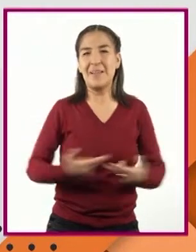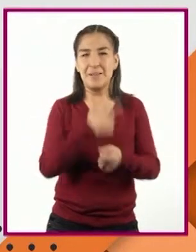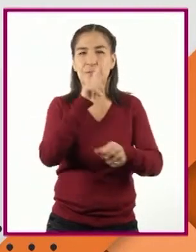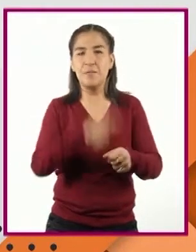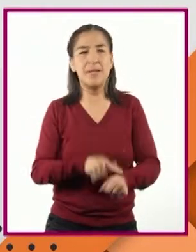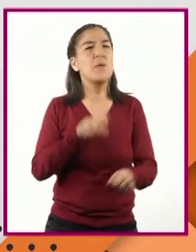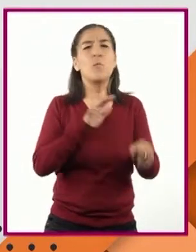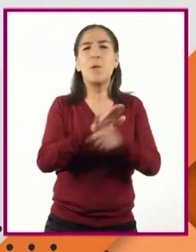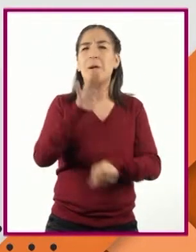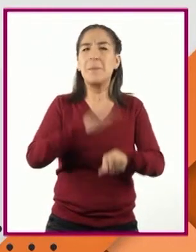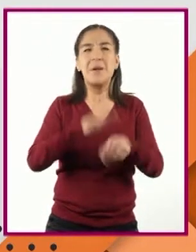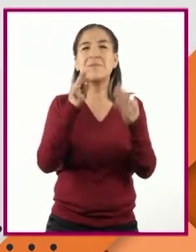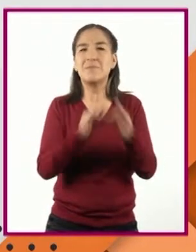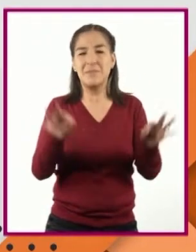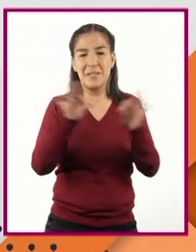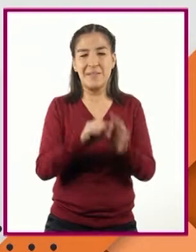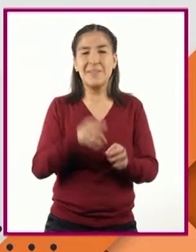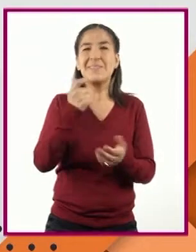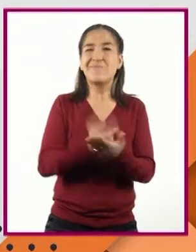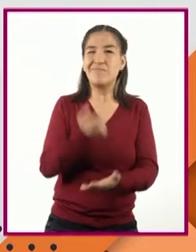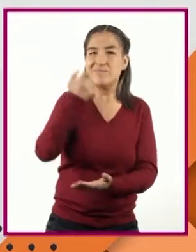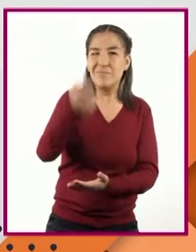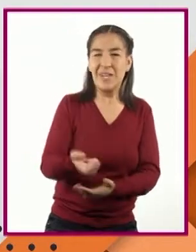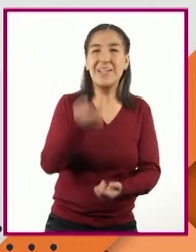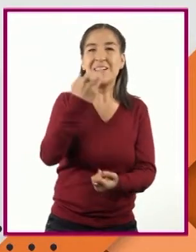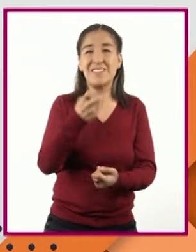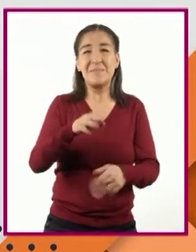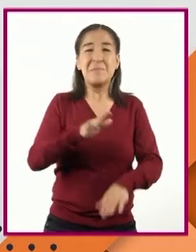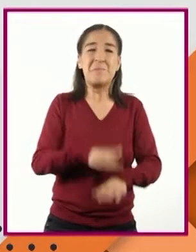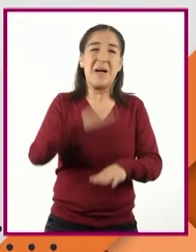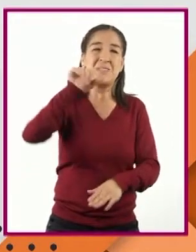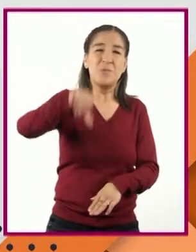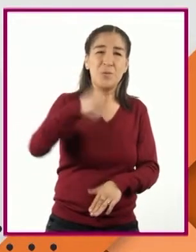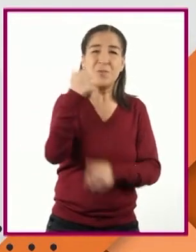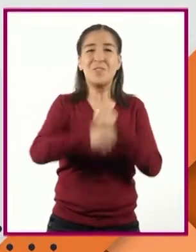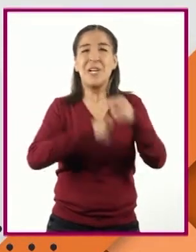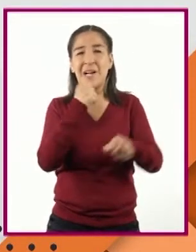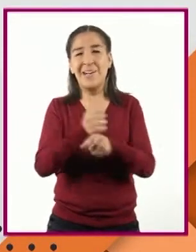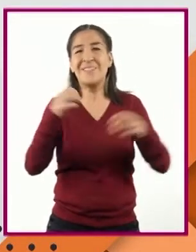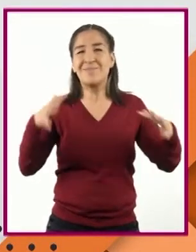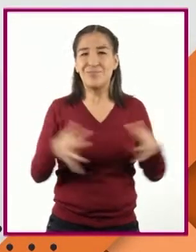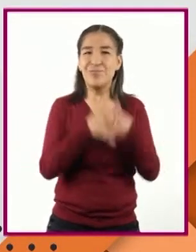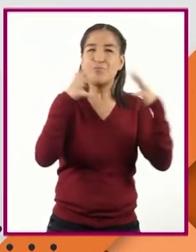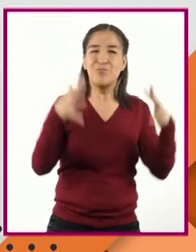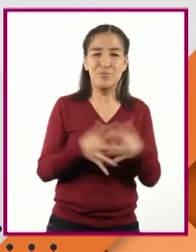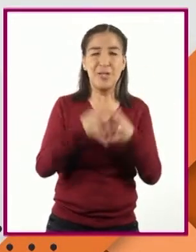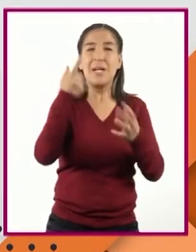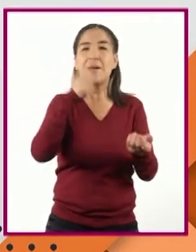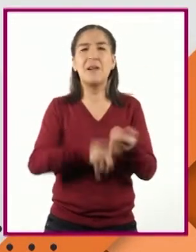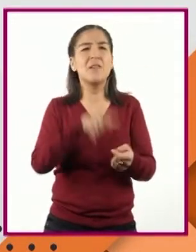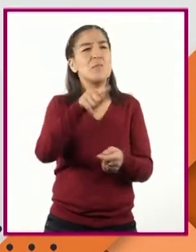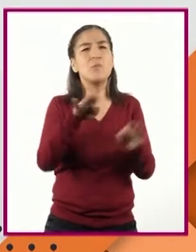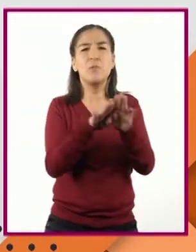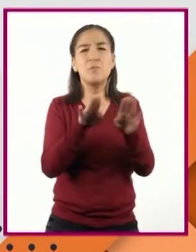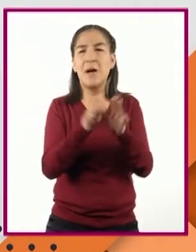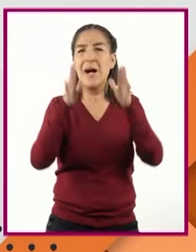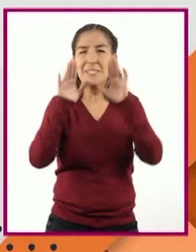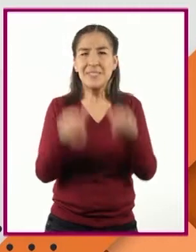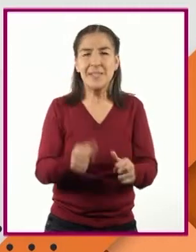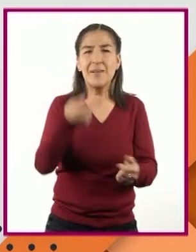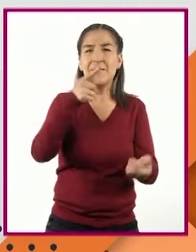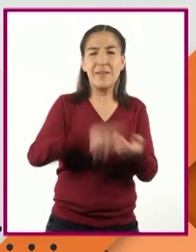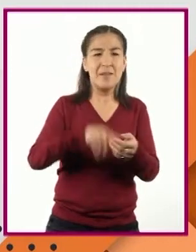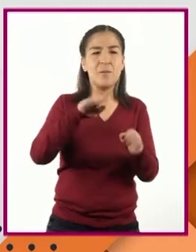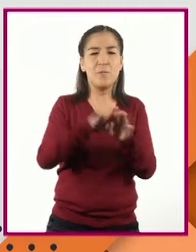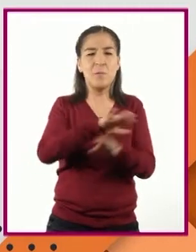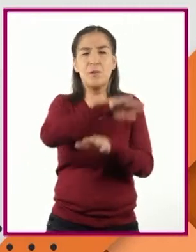más importantes fue el costo económico por más de 11 años de guerra. Las haciendas y minas habían sido abandonadas o